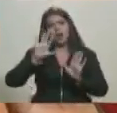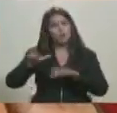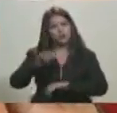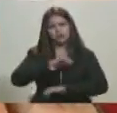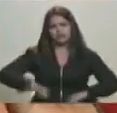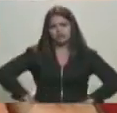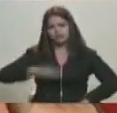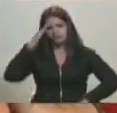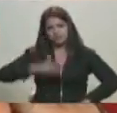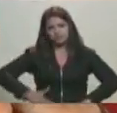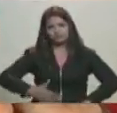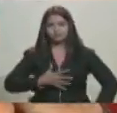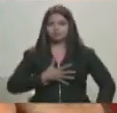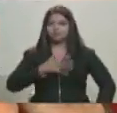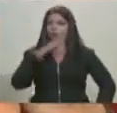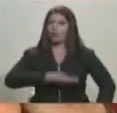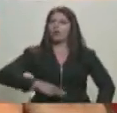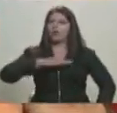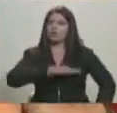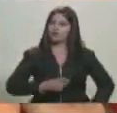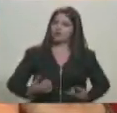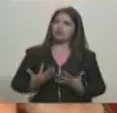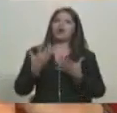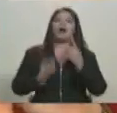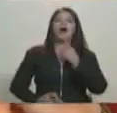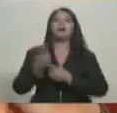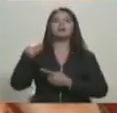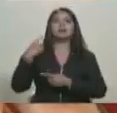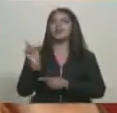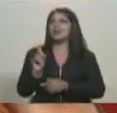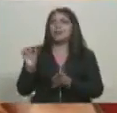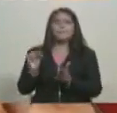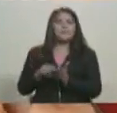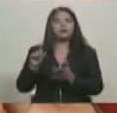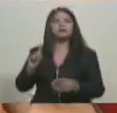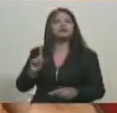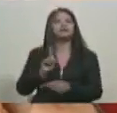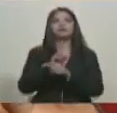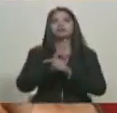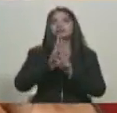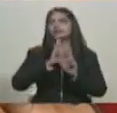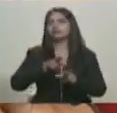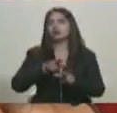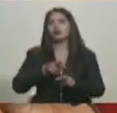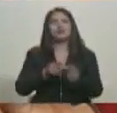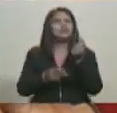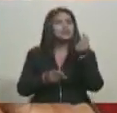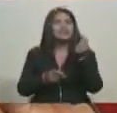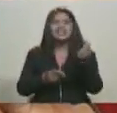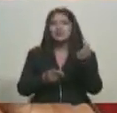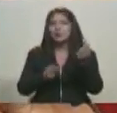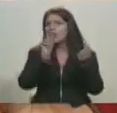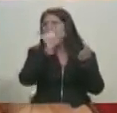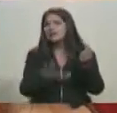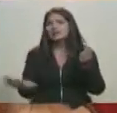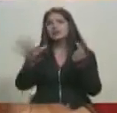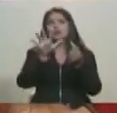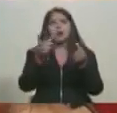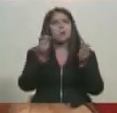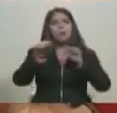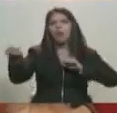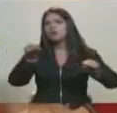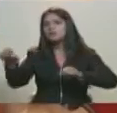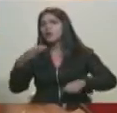Armada, que con la moral que tiene la Fuerza Armada ayer salió de una vez y reaccionó. No hubo en Venezuela ni un solo movimiento